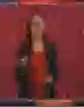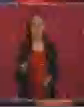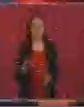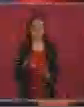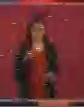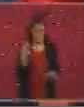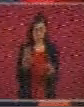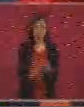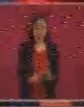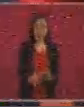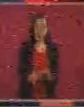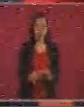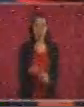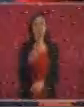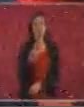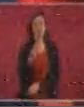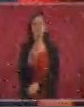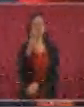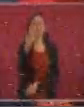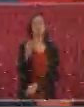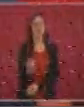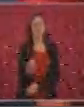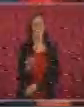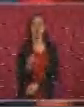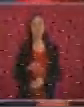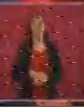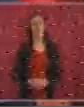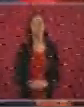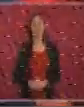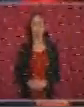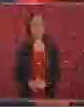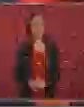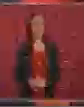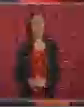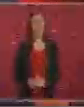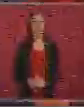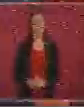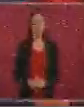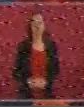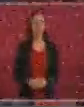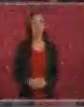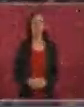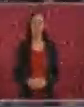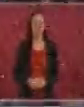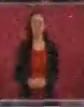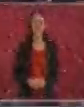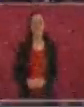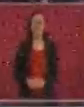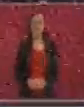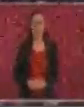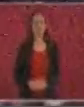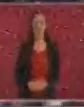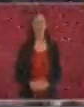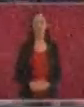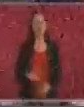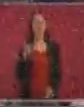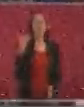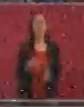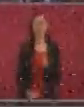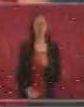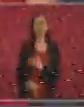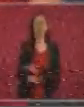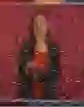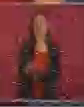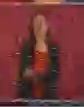en fin. Esa polarización, pues sí podría radicalizarse de cara